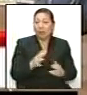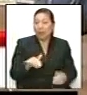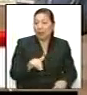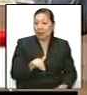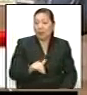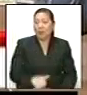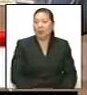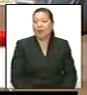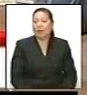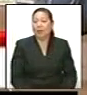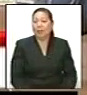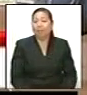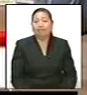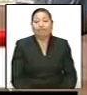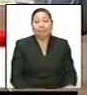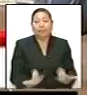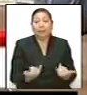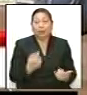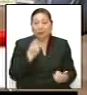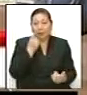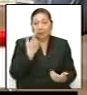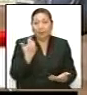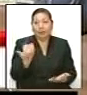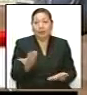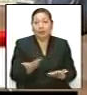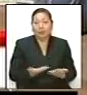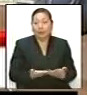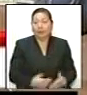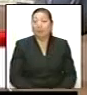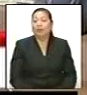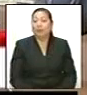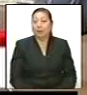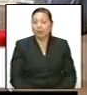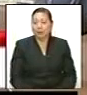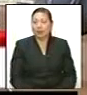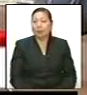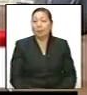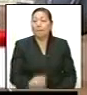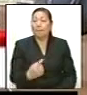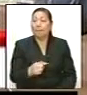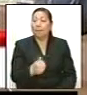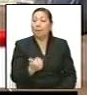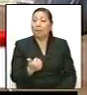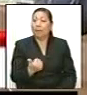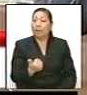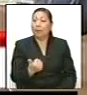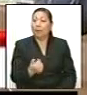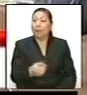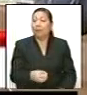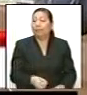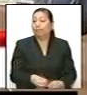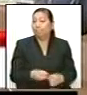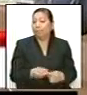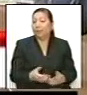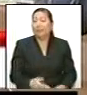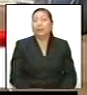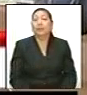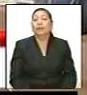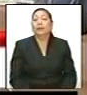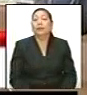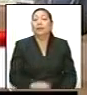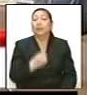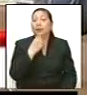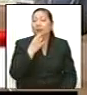similares. Entonces, eso nos llama poderosamente la atención. Por otro lado, yendo de manera específica, es